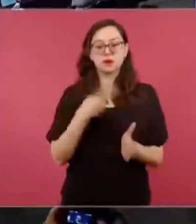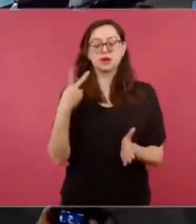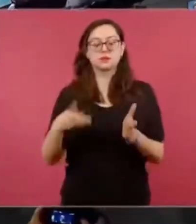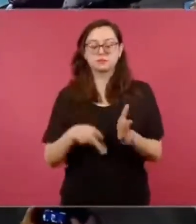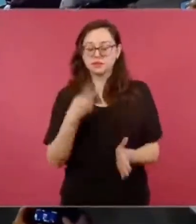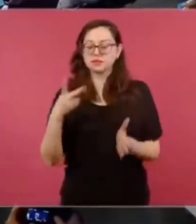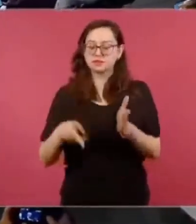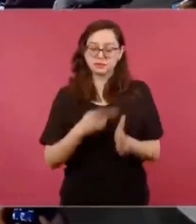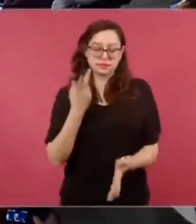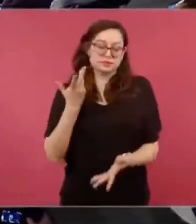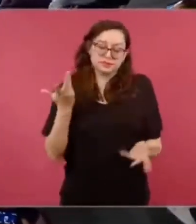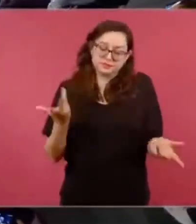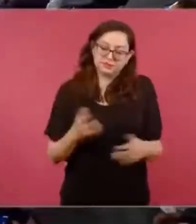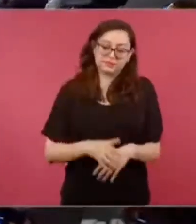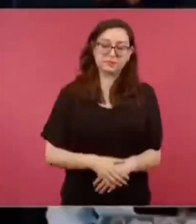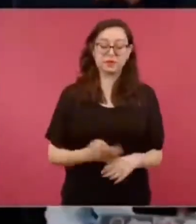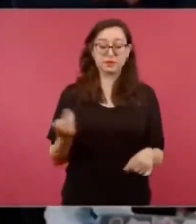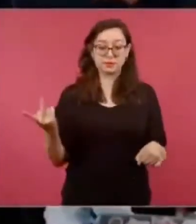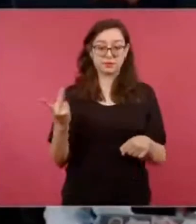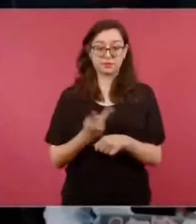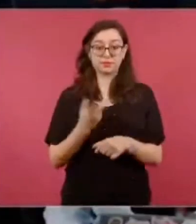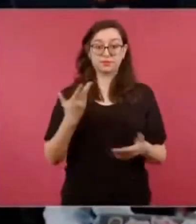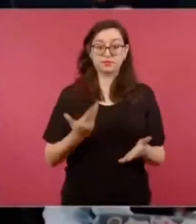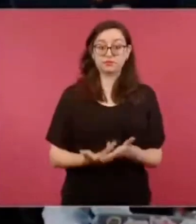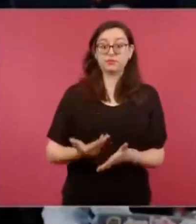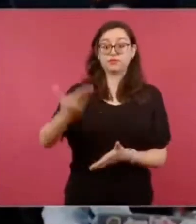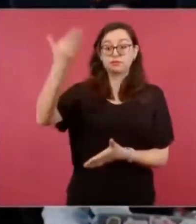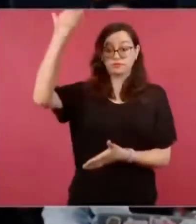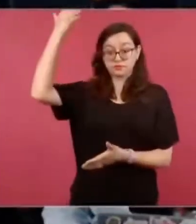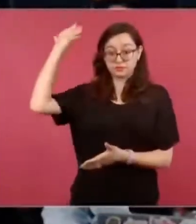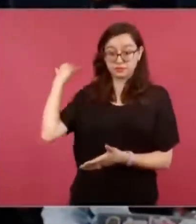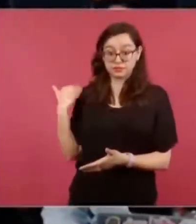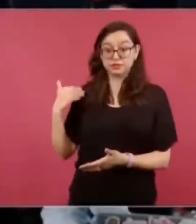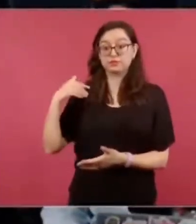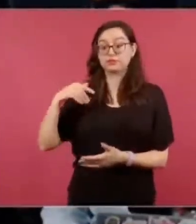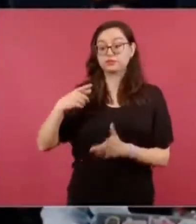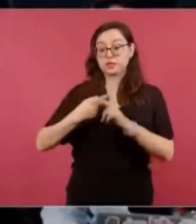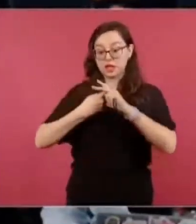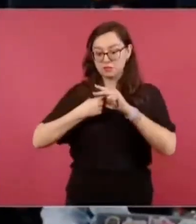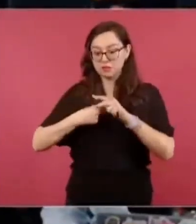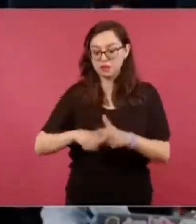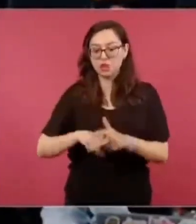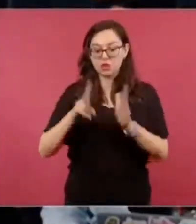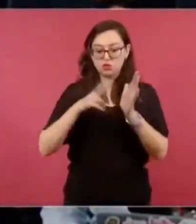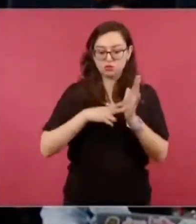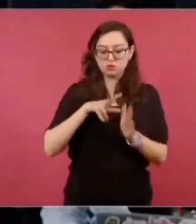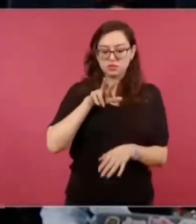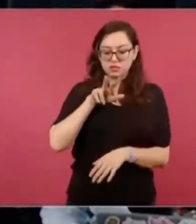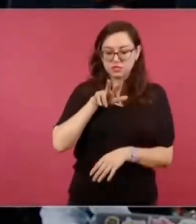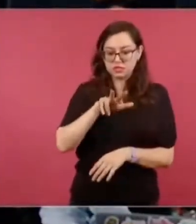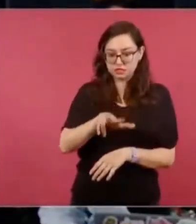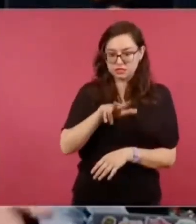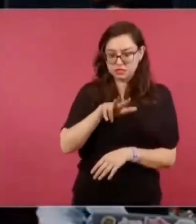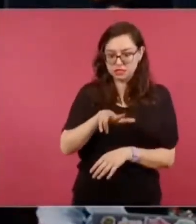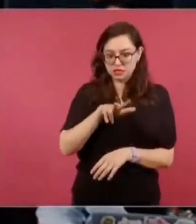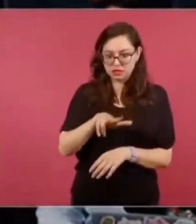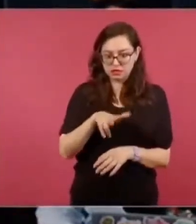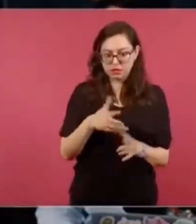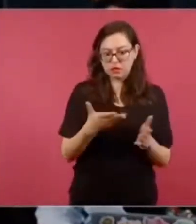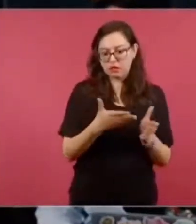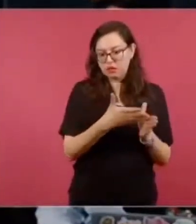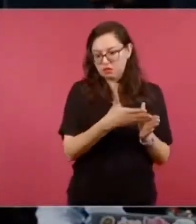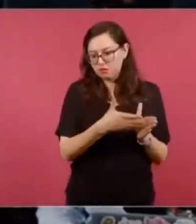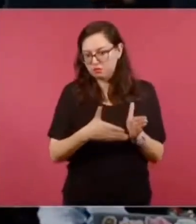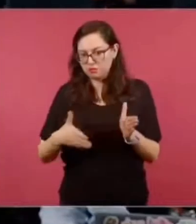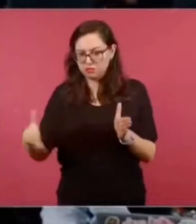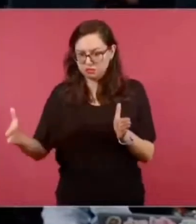se dieron a conocer varios casos de corrupción, enriquecimiento ilícito, vínculos con el narcotráfico, con el crimen organizado